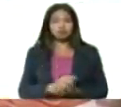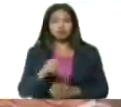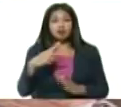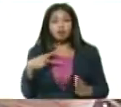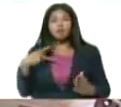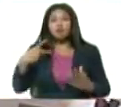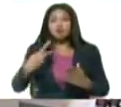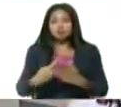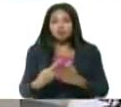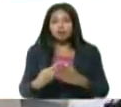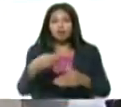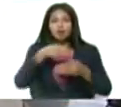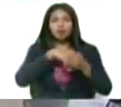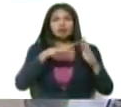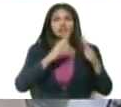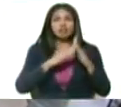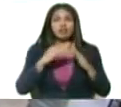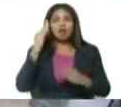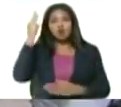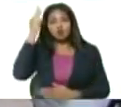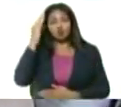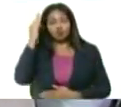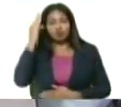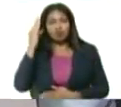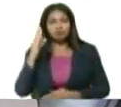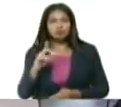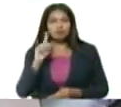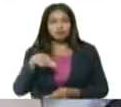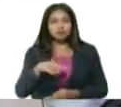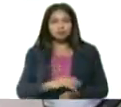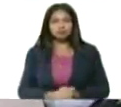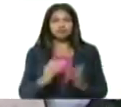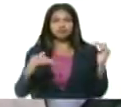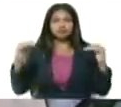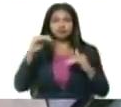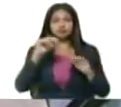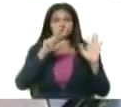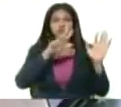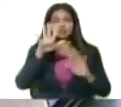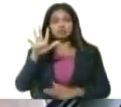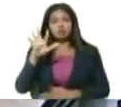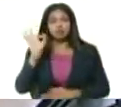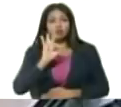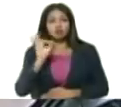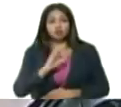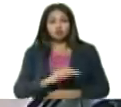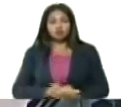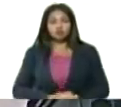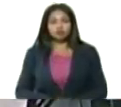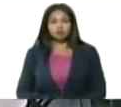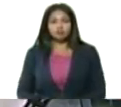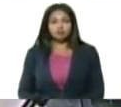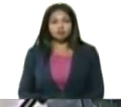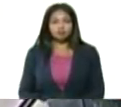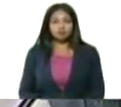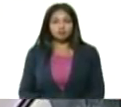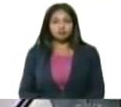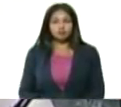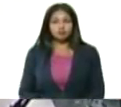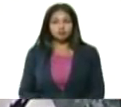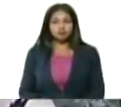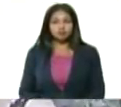voluntaria, consciente, por encima del 85%. Una